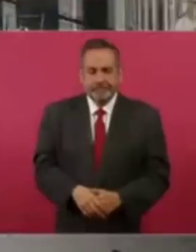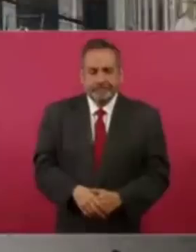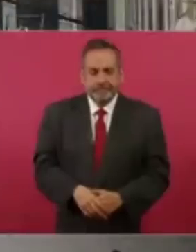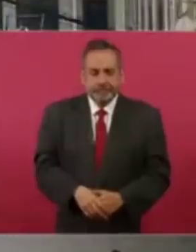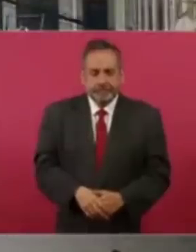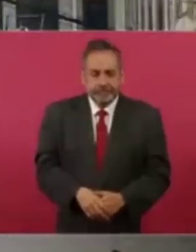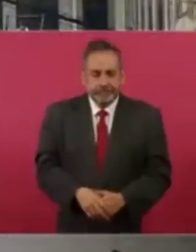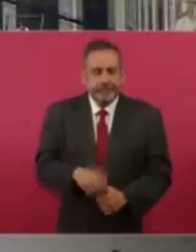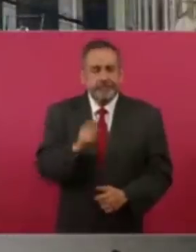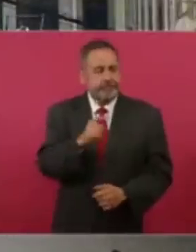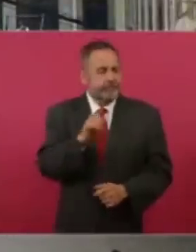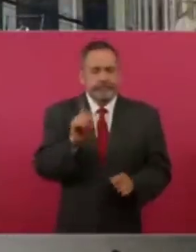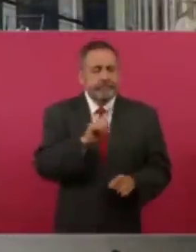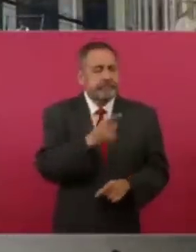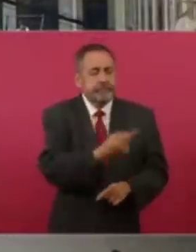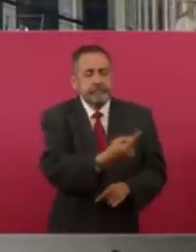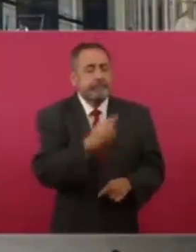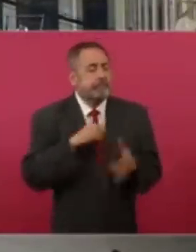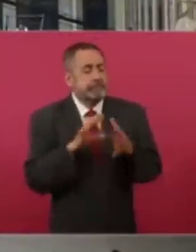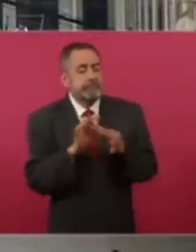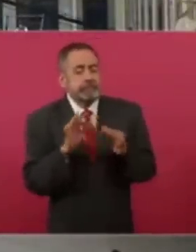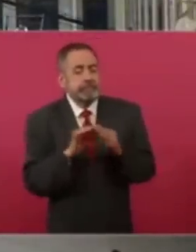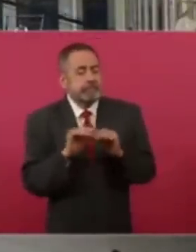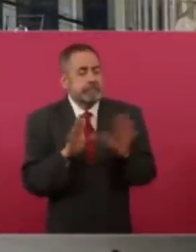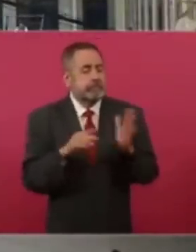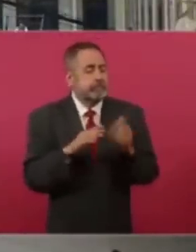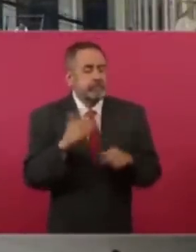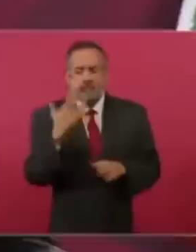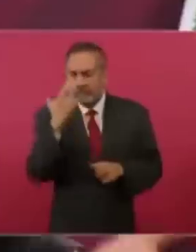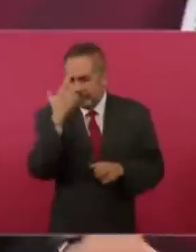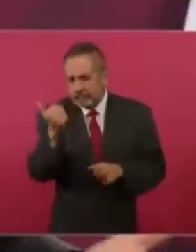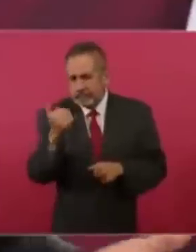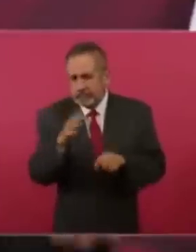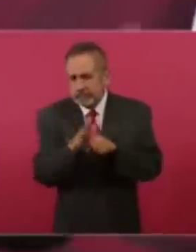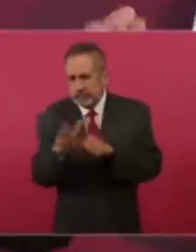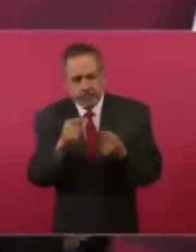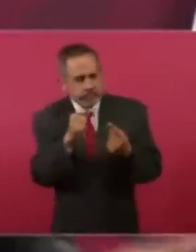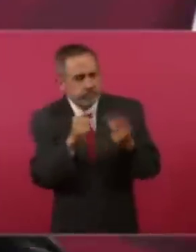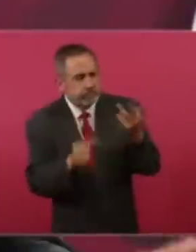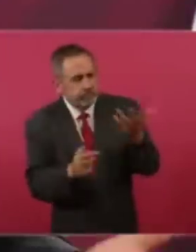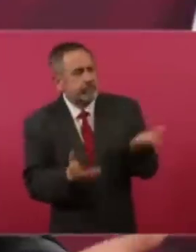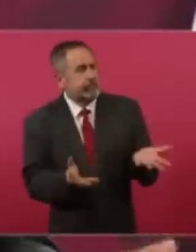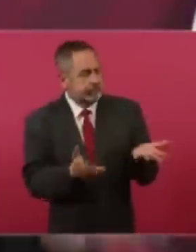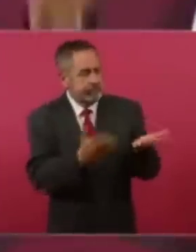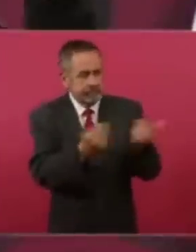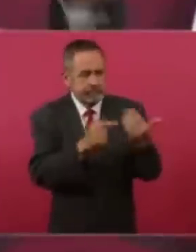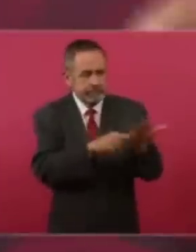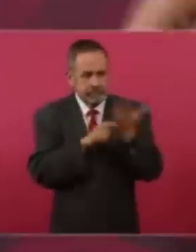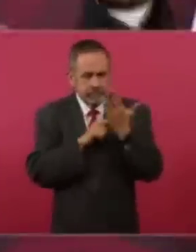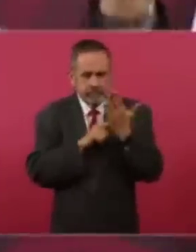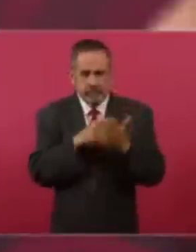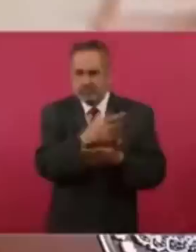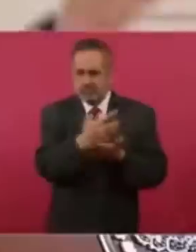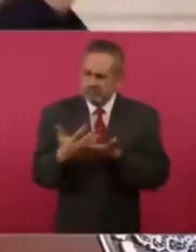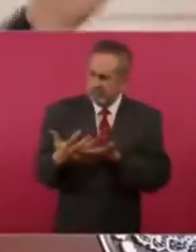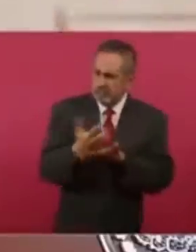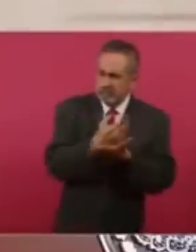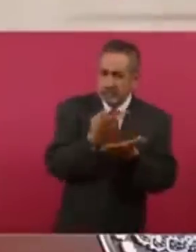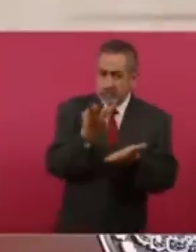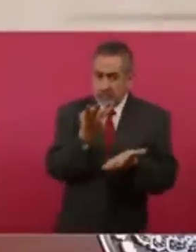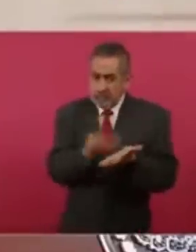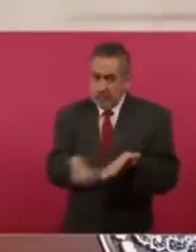Es nada más que nos expliquen por qué ellos ganan cuatro veces más